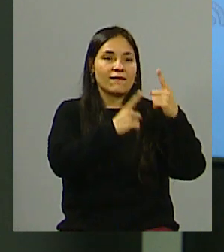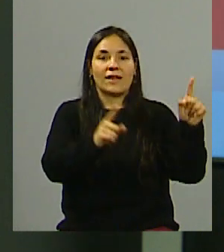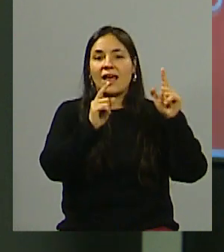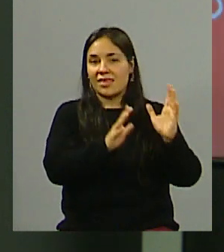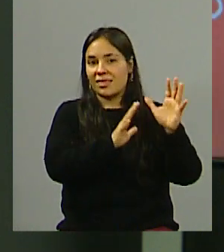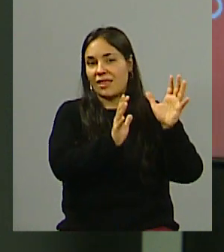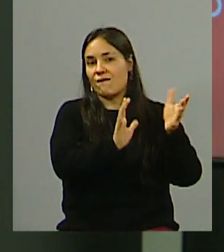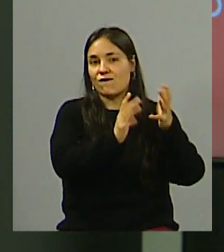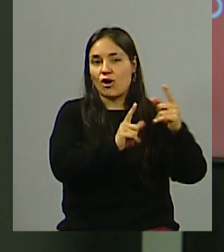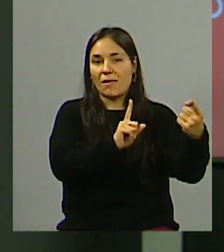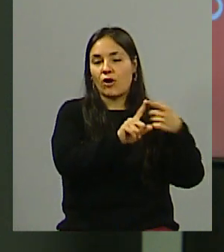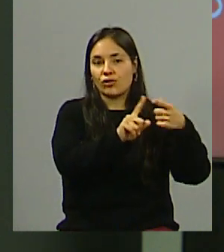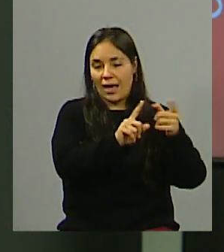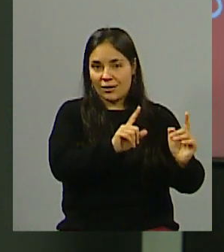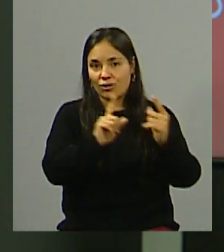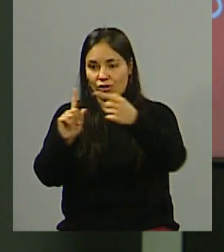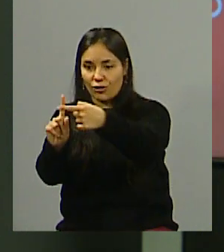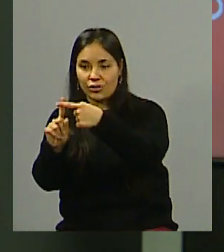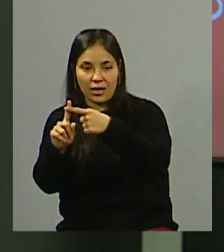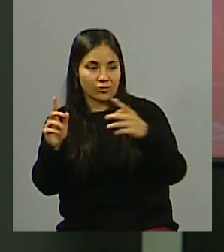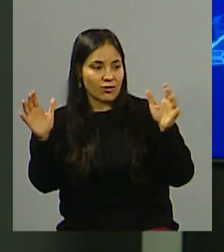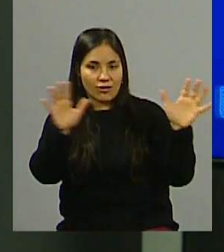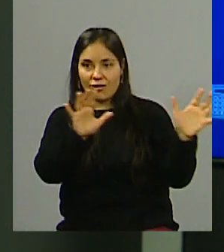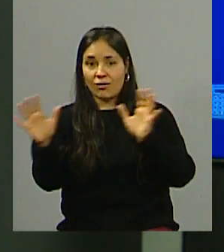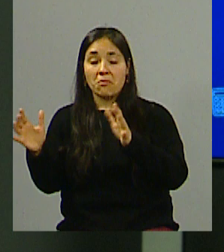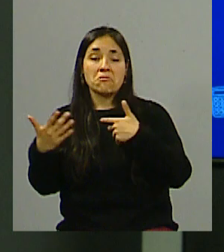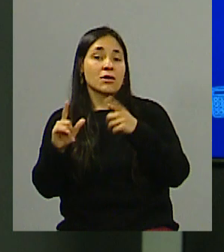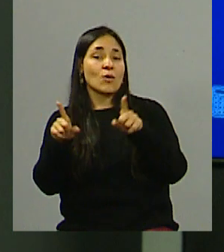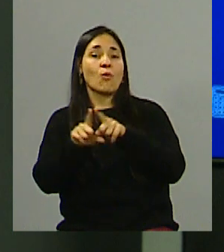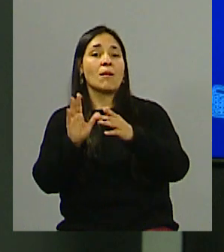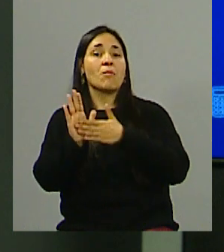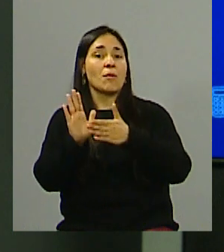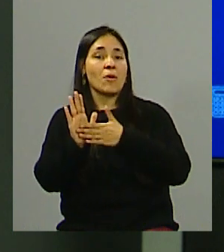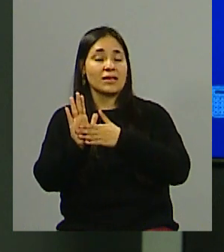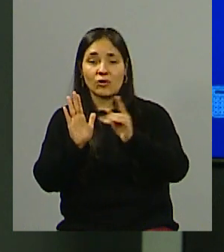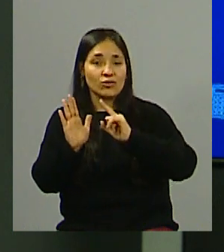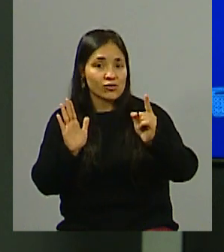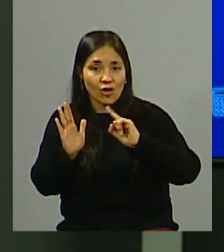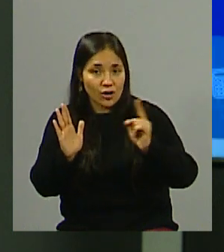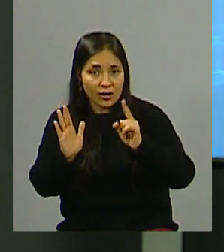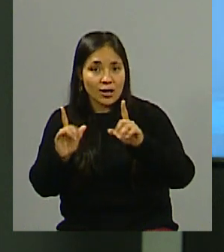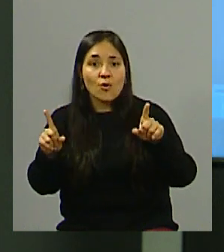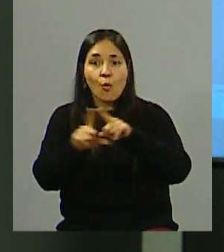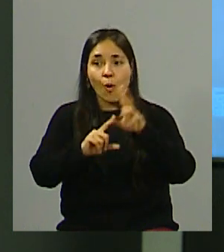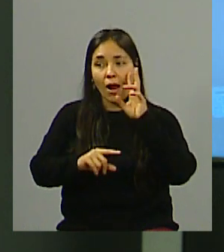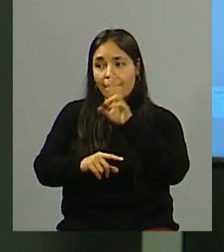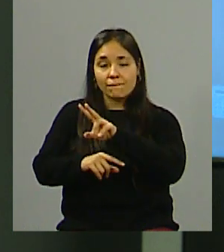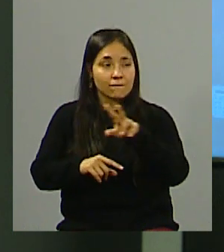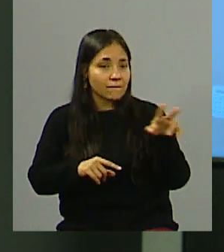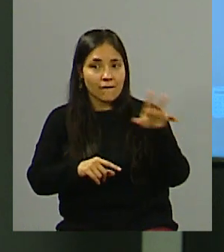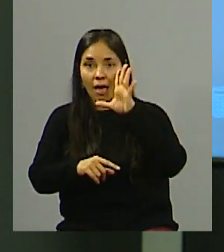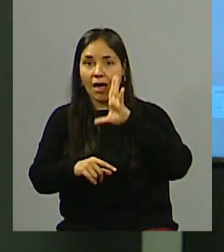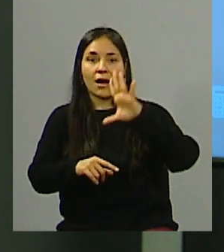Bien, en esos contextos, ¿qué transmitieron estas dos cuestiones? Propuestas, no necesariamente, pero tampoco estaban, al menos el primero